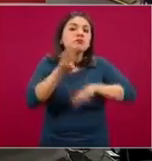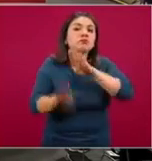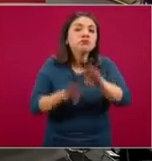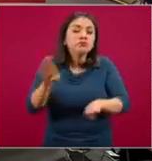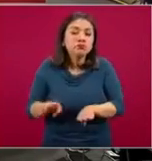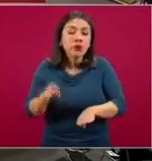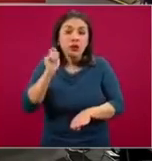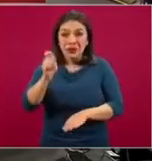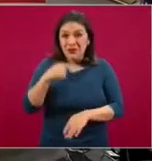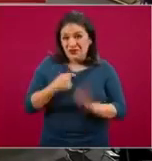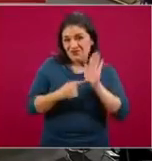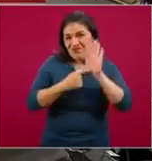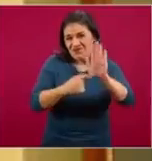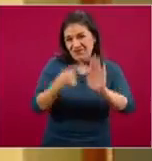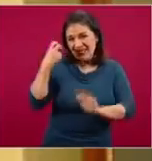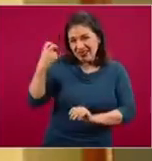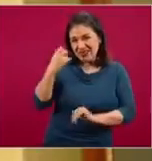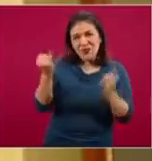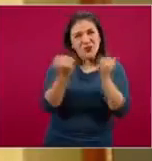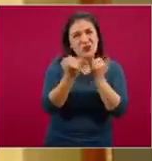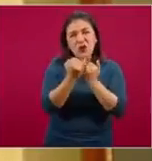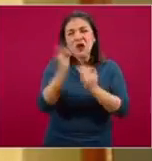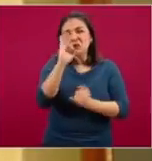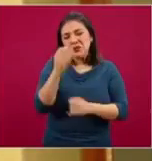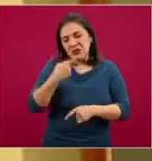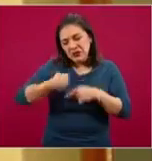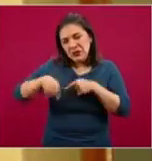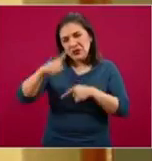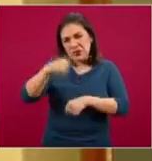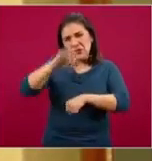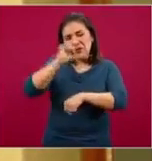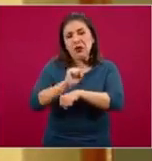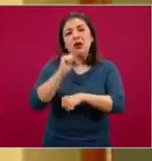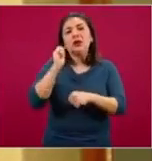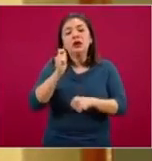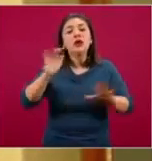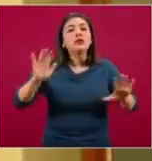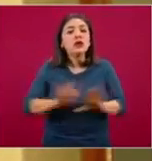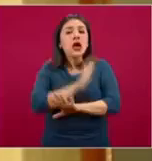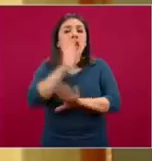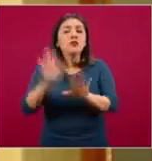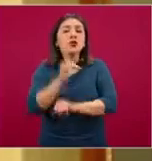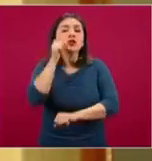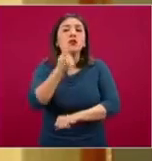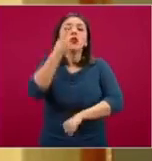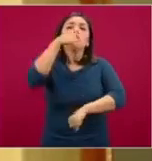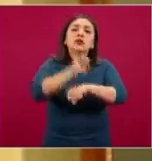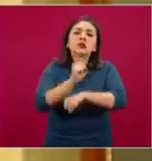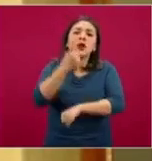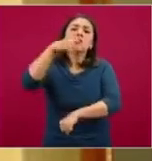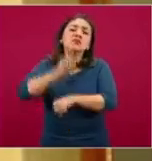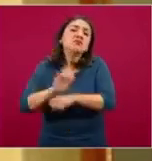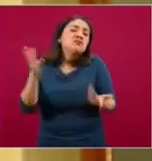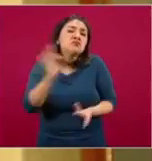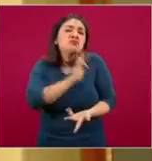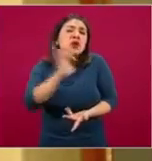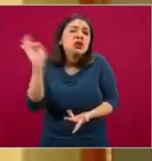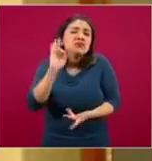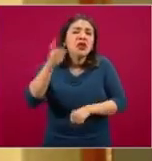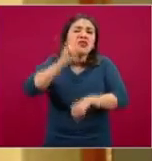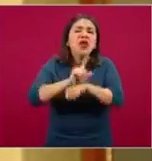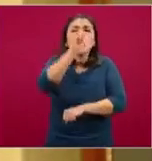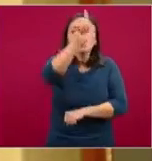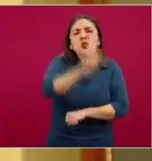y como lo presentábamos también durante la semana, vamos a estar actualizando una vez a la semana, a lo mejor los días